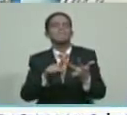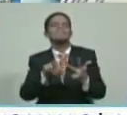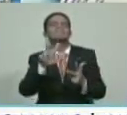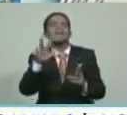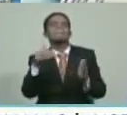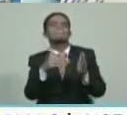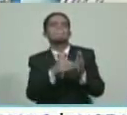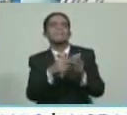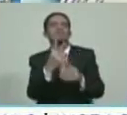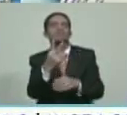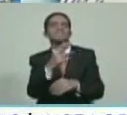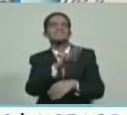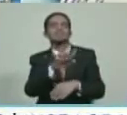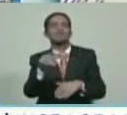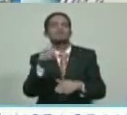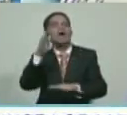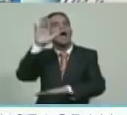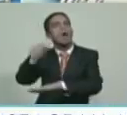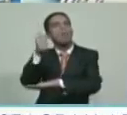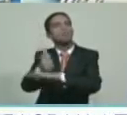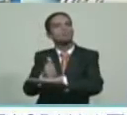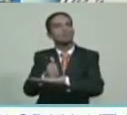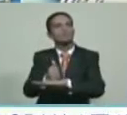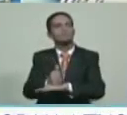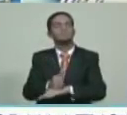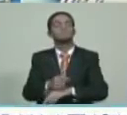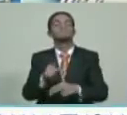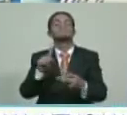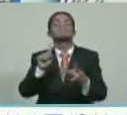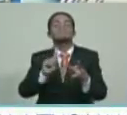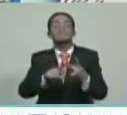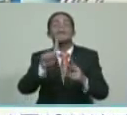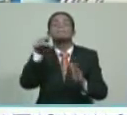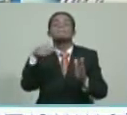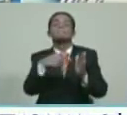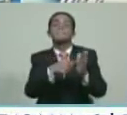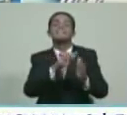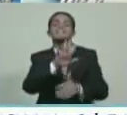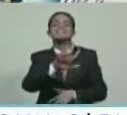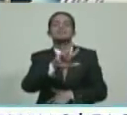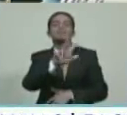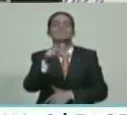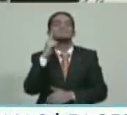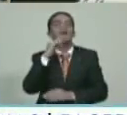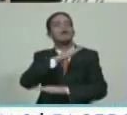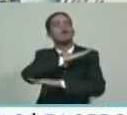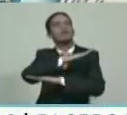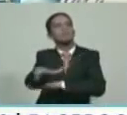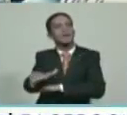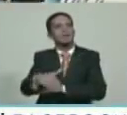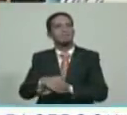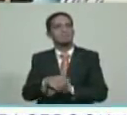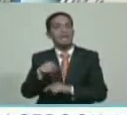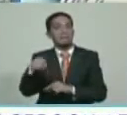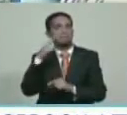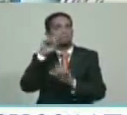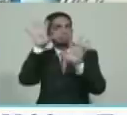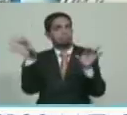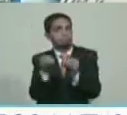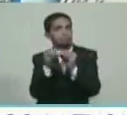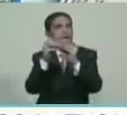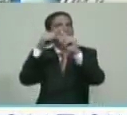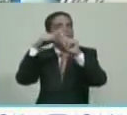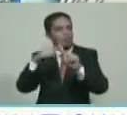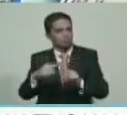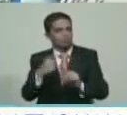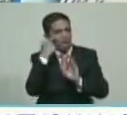3.265 acusaciones y se han obtenido 1.053 sentencias condenatorias. Estos son resultados que saltan a